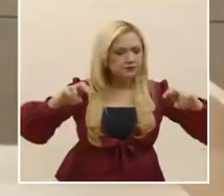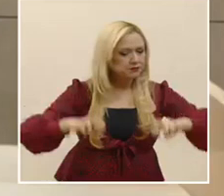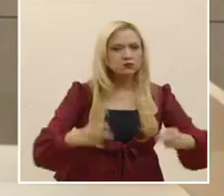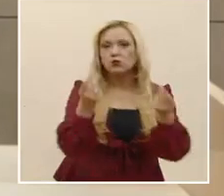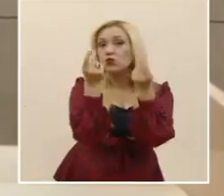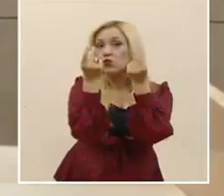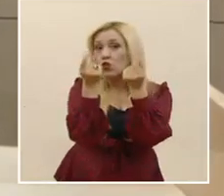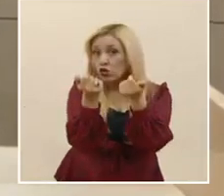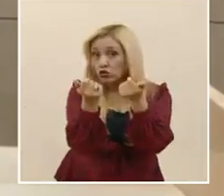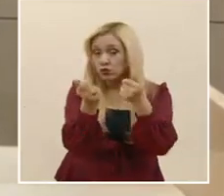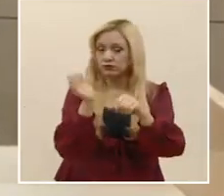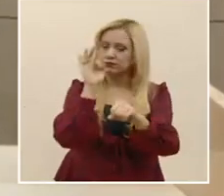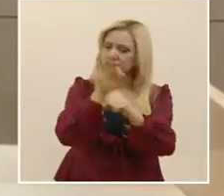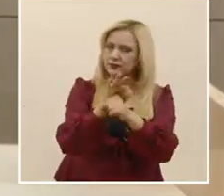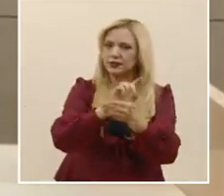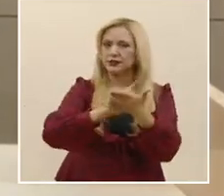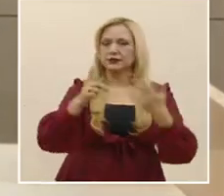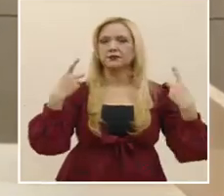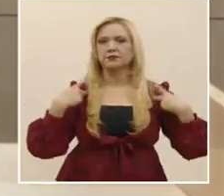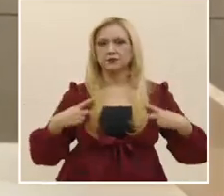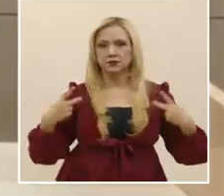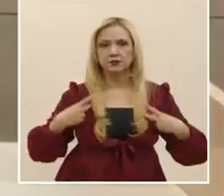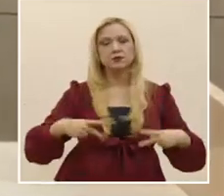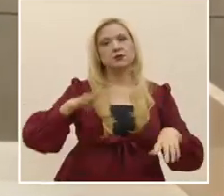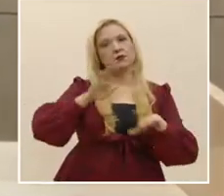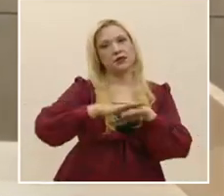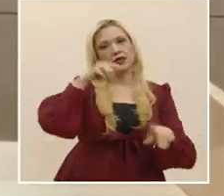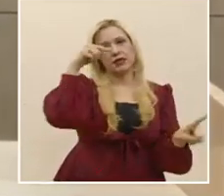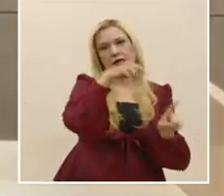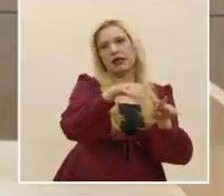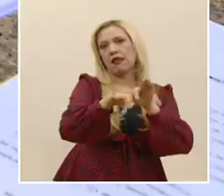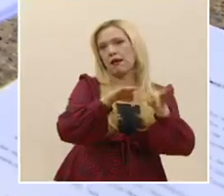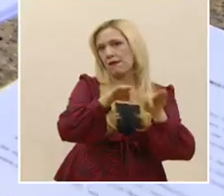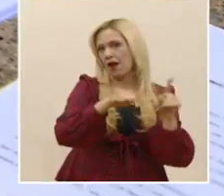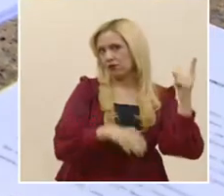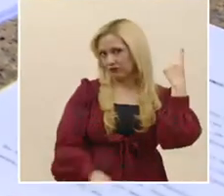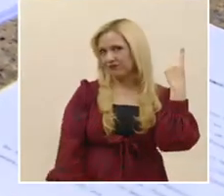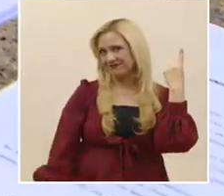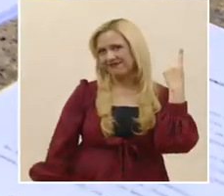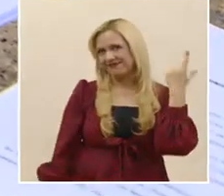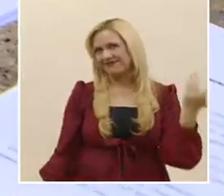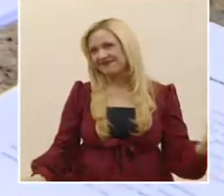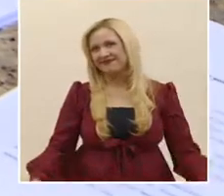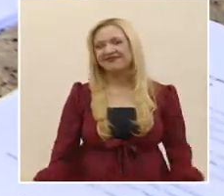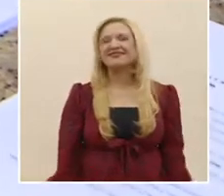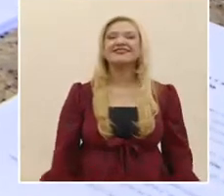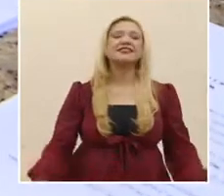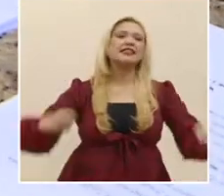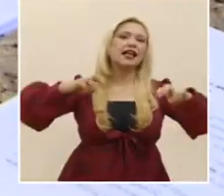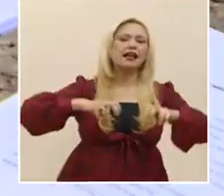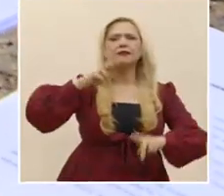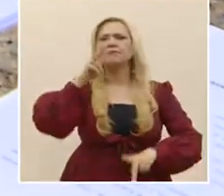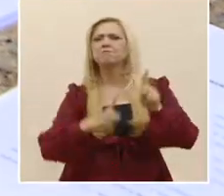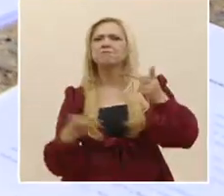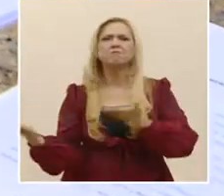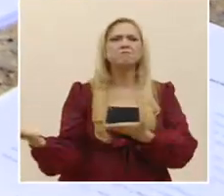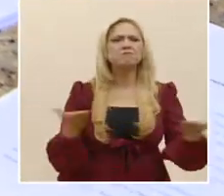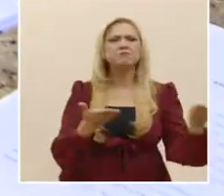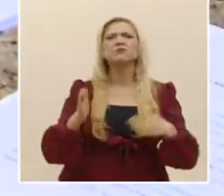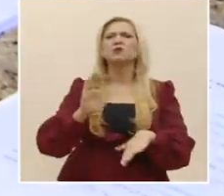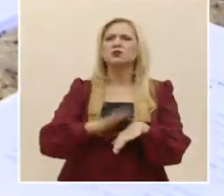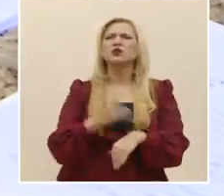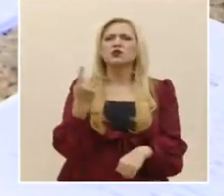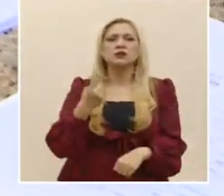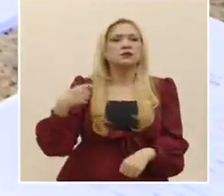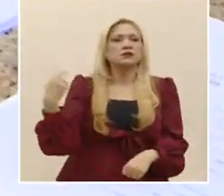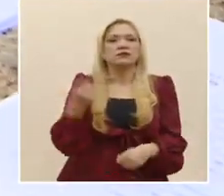y ágil, protegiendo los derechos de las personas, en especial los de la trabajadora. La conciliación es el medio más adecuado, sobre todo porque